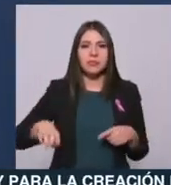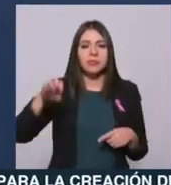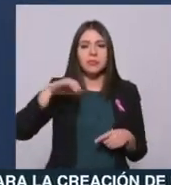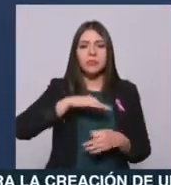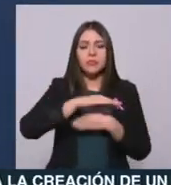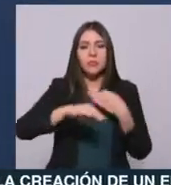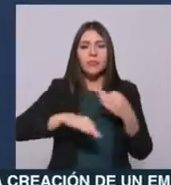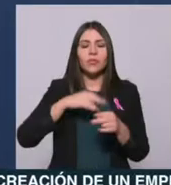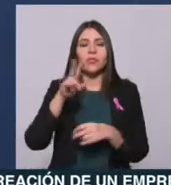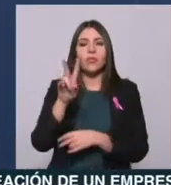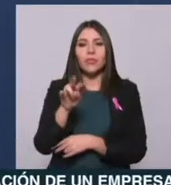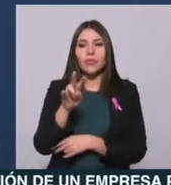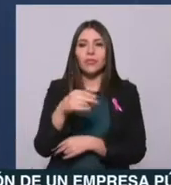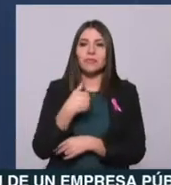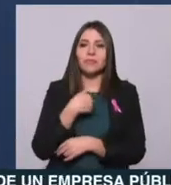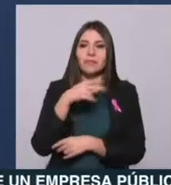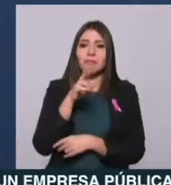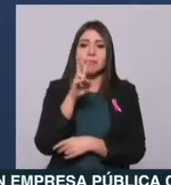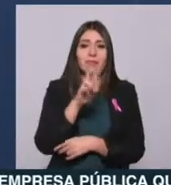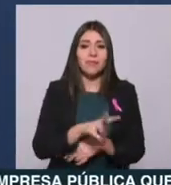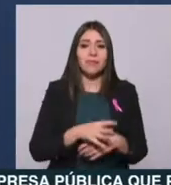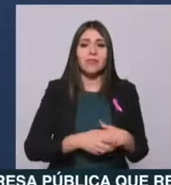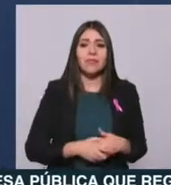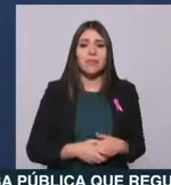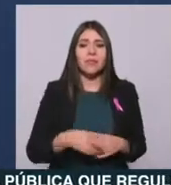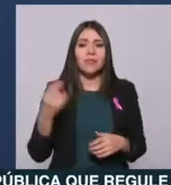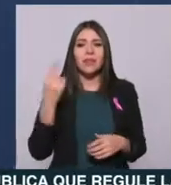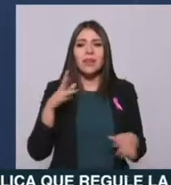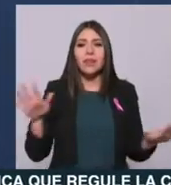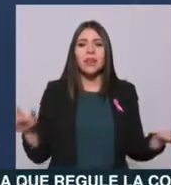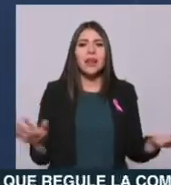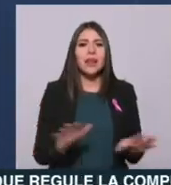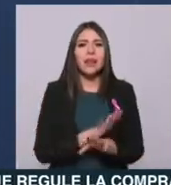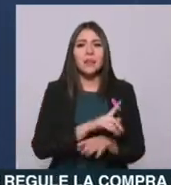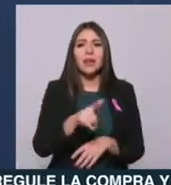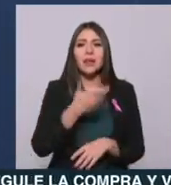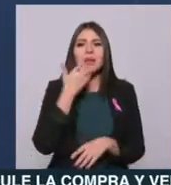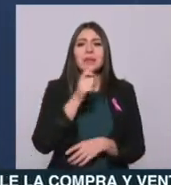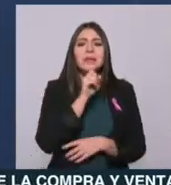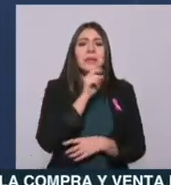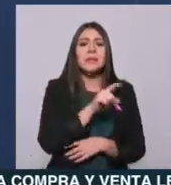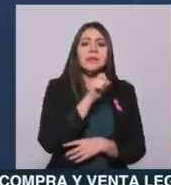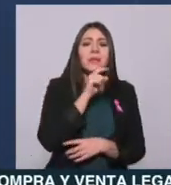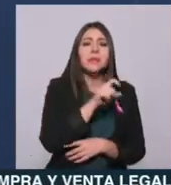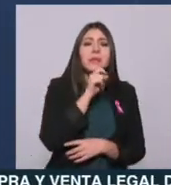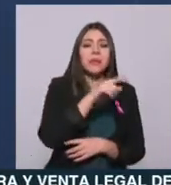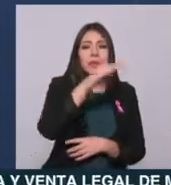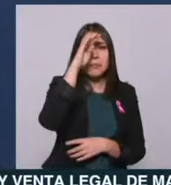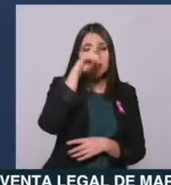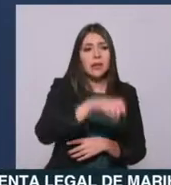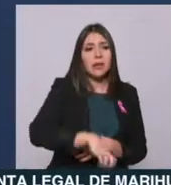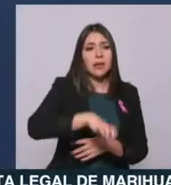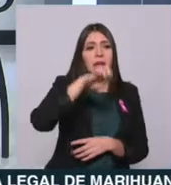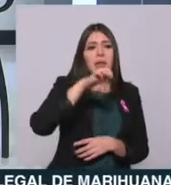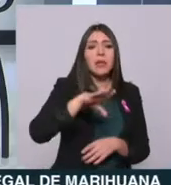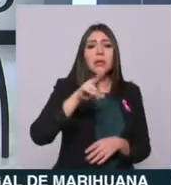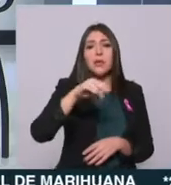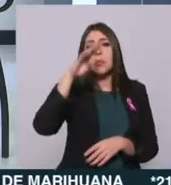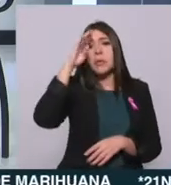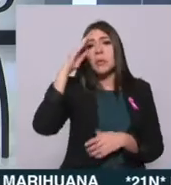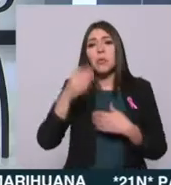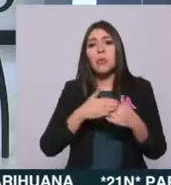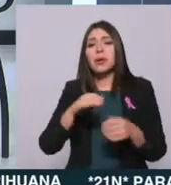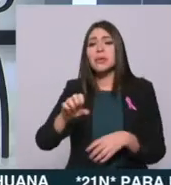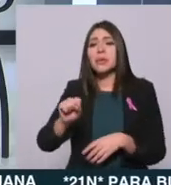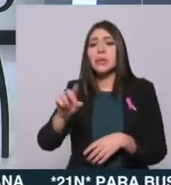medios de comunicación, hay que cambiar el estereotipo de ese adulto mayor que ya no está de moda. Los de 60,